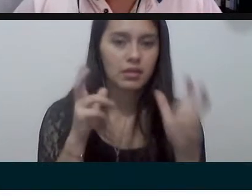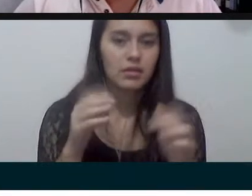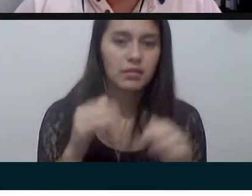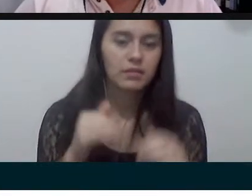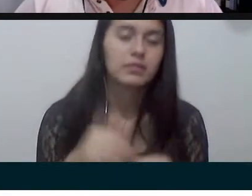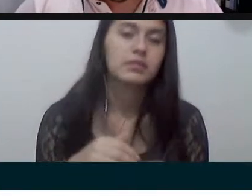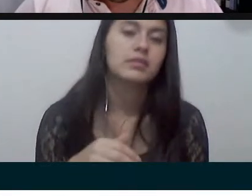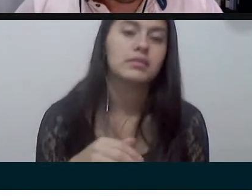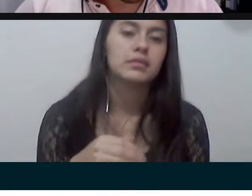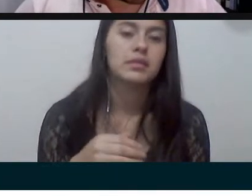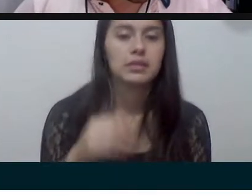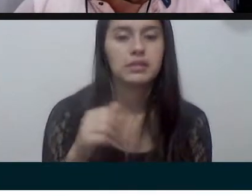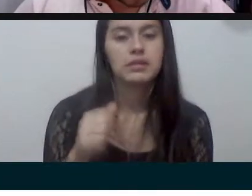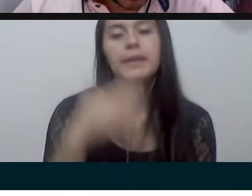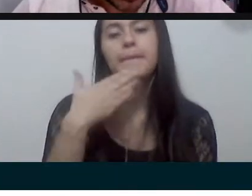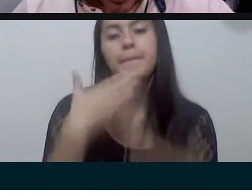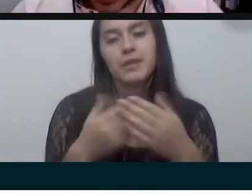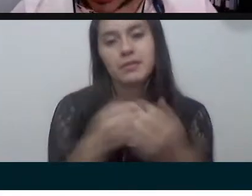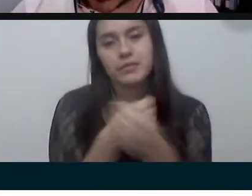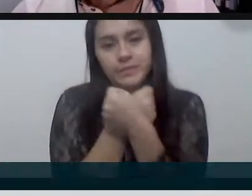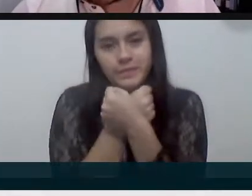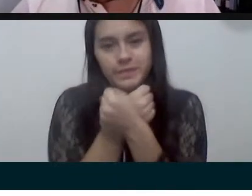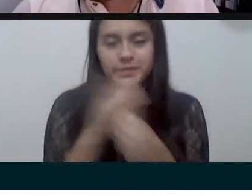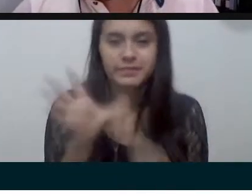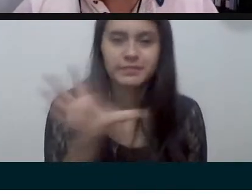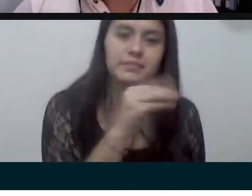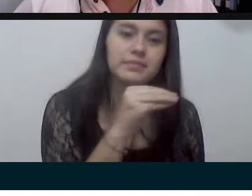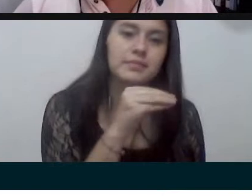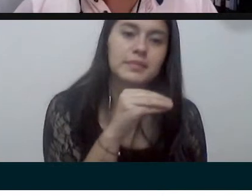Norma. Analu, muchas gracias. Un abrazo para ti también, ingeniera.